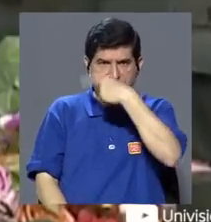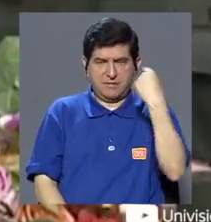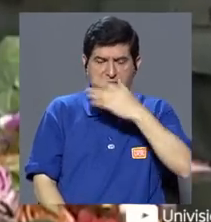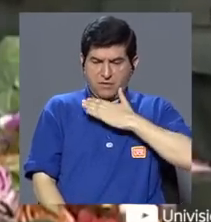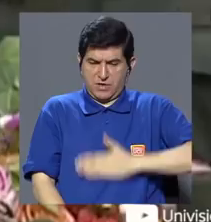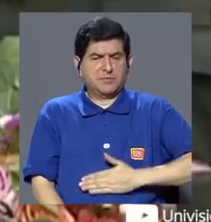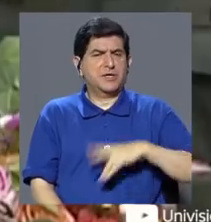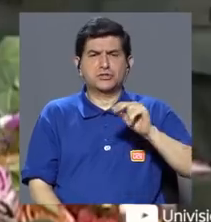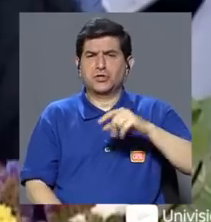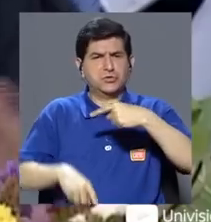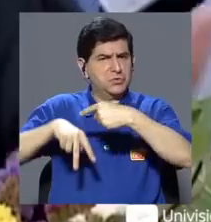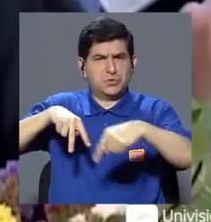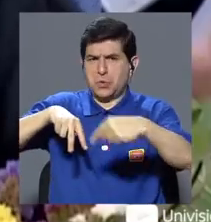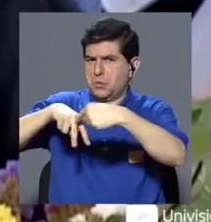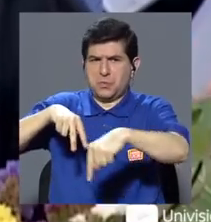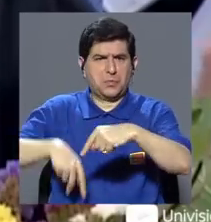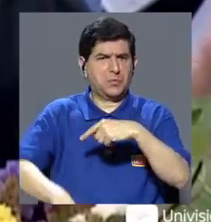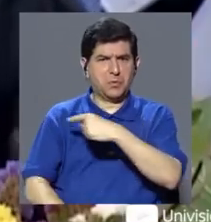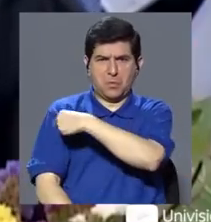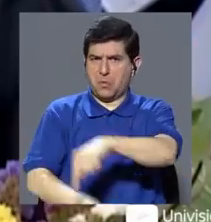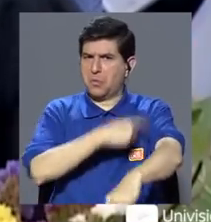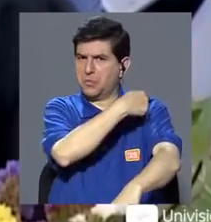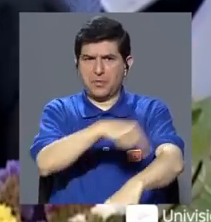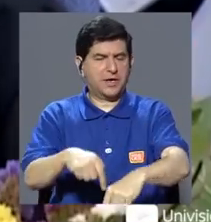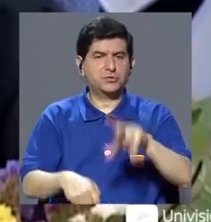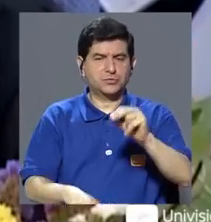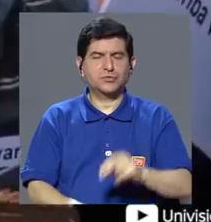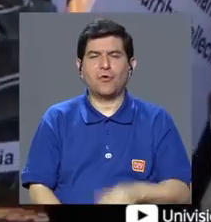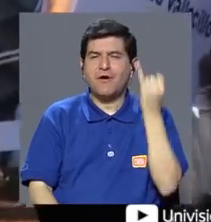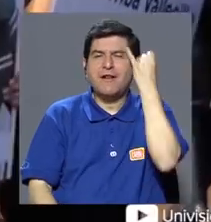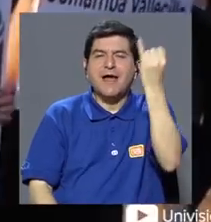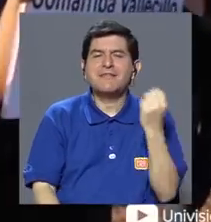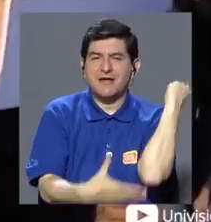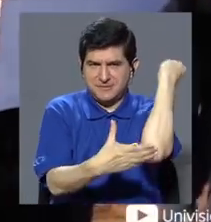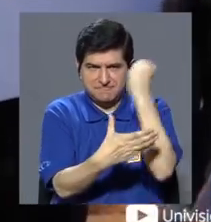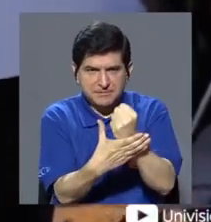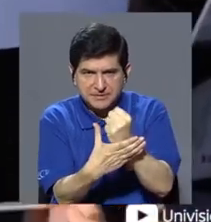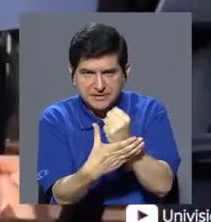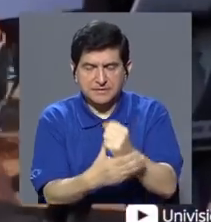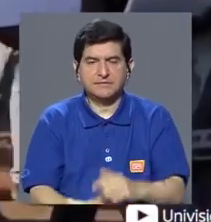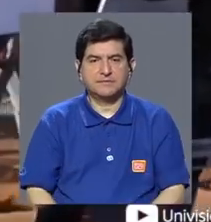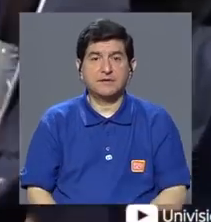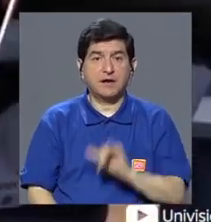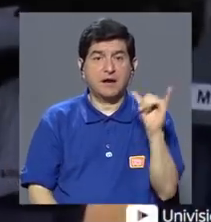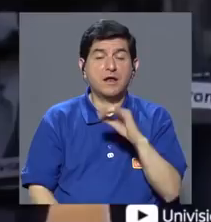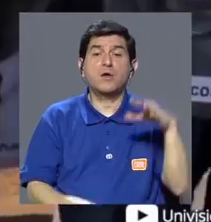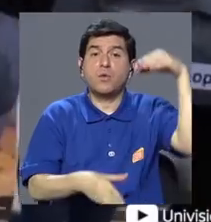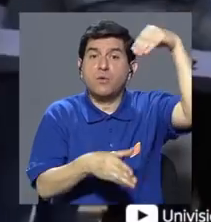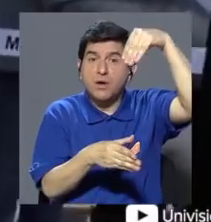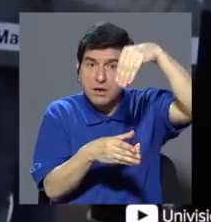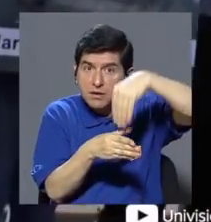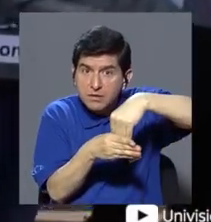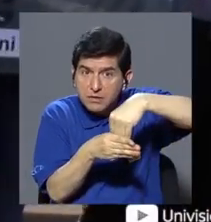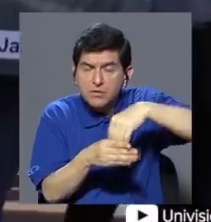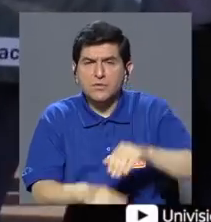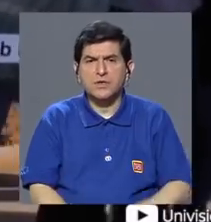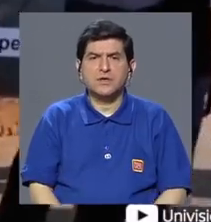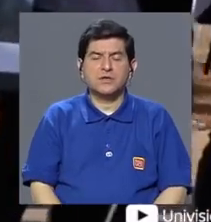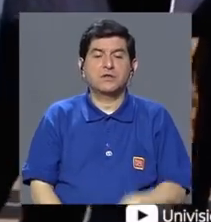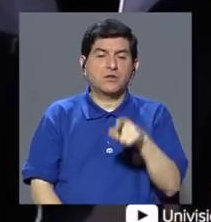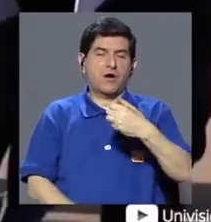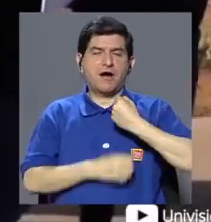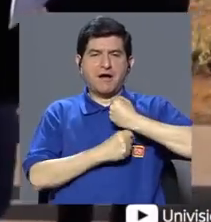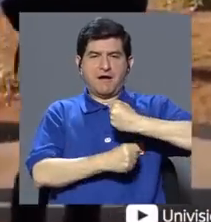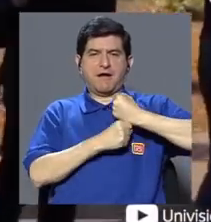te disparan en los pies en las manos no ya es a matar se dice que también está involucrado el